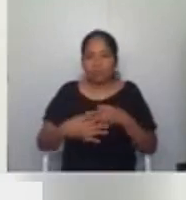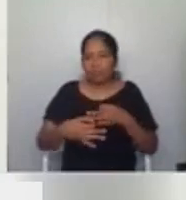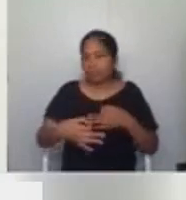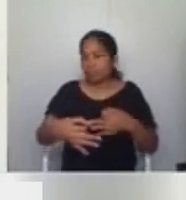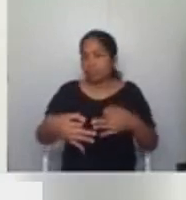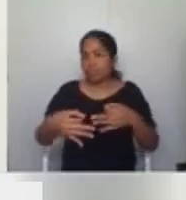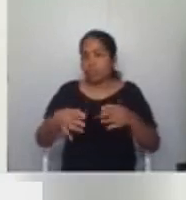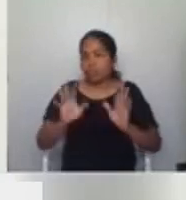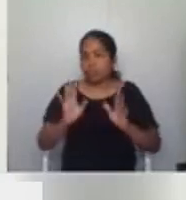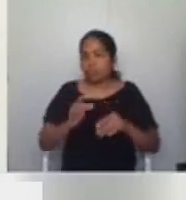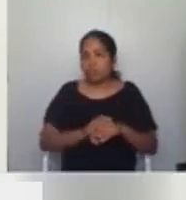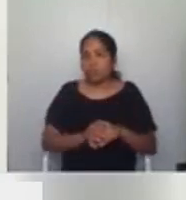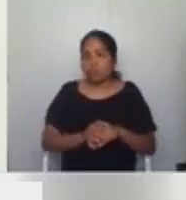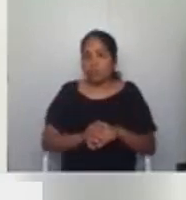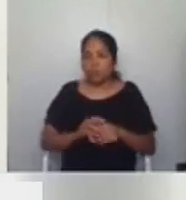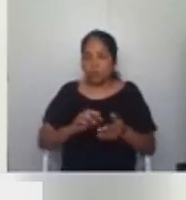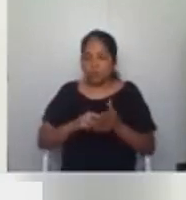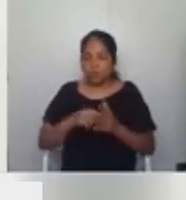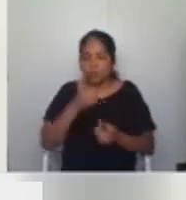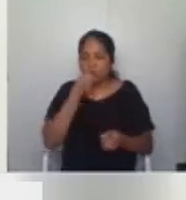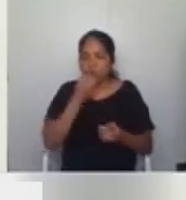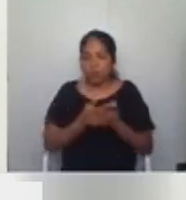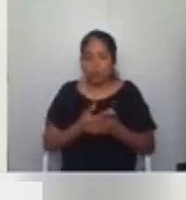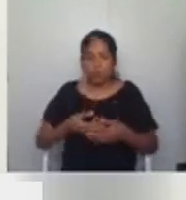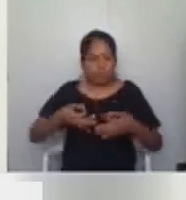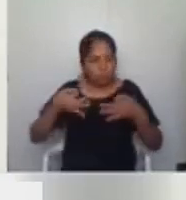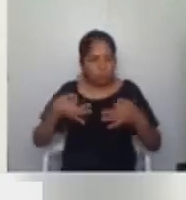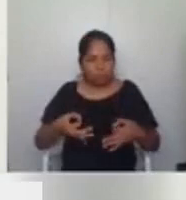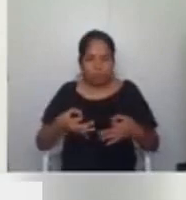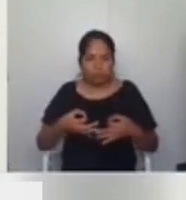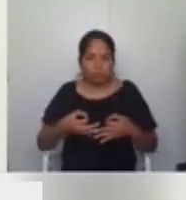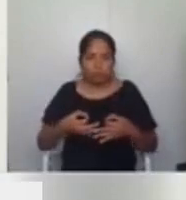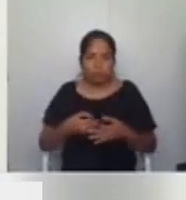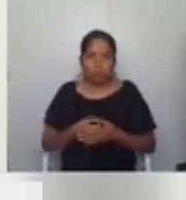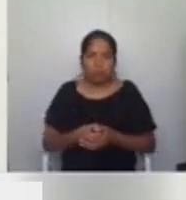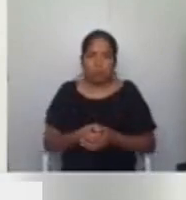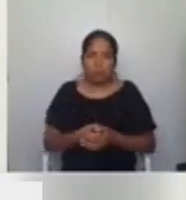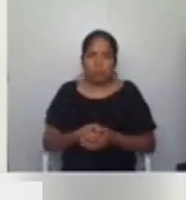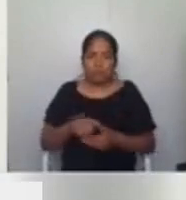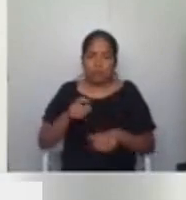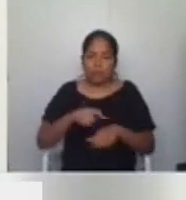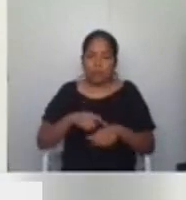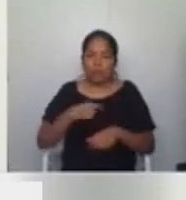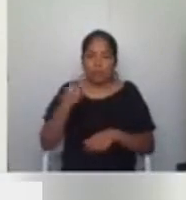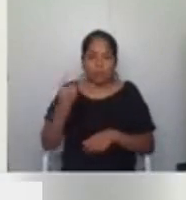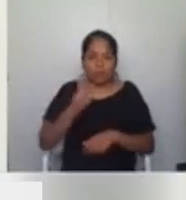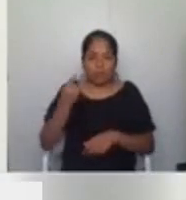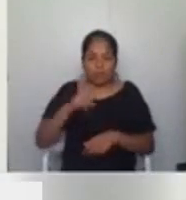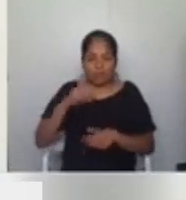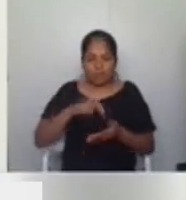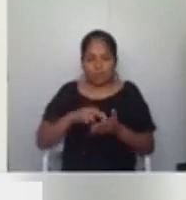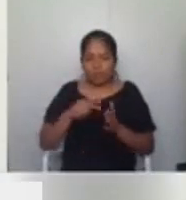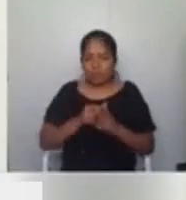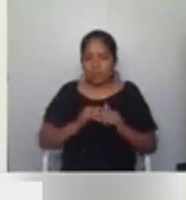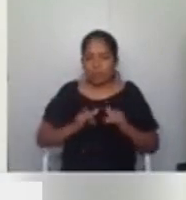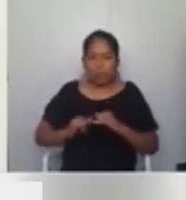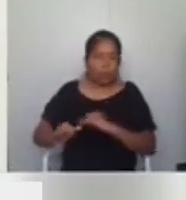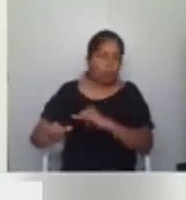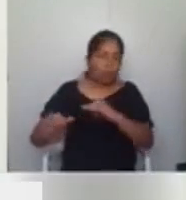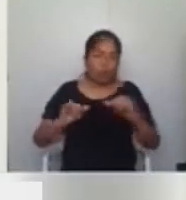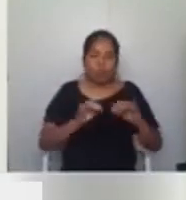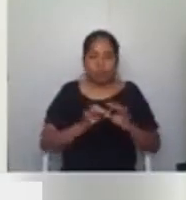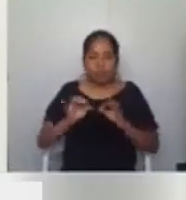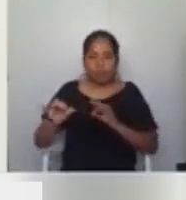es calidad británica. Entonces, ese tipo de mecanismo en emergencia tenemos que declararlo para todas las regiones, si no es mandarle